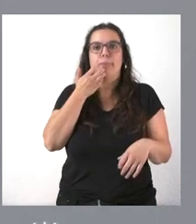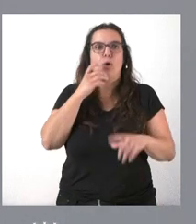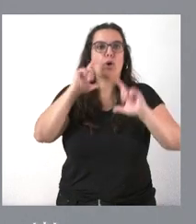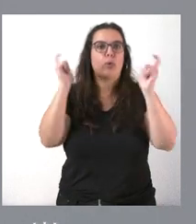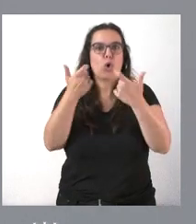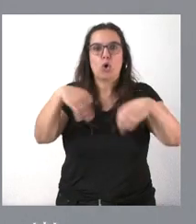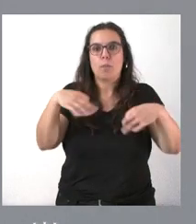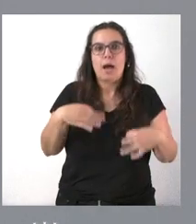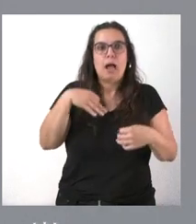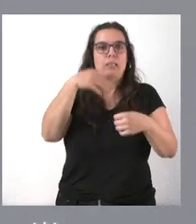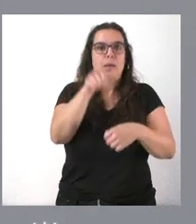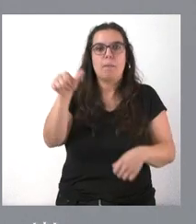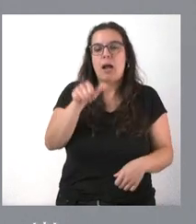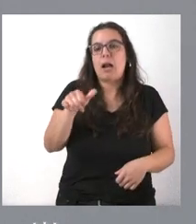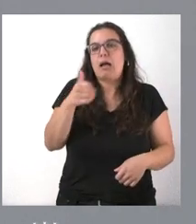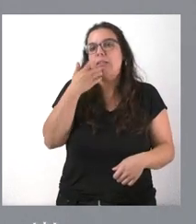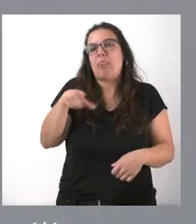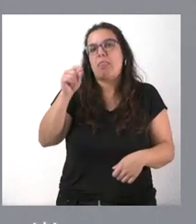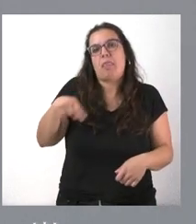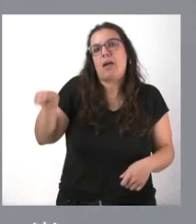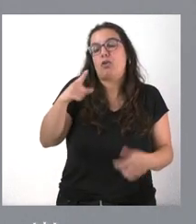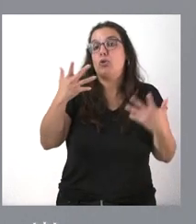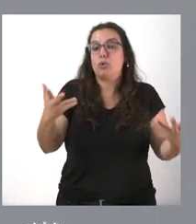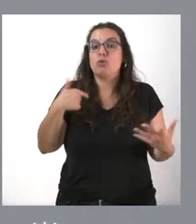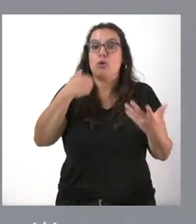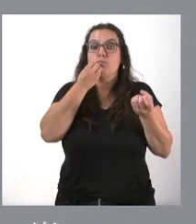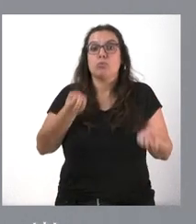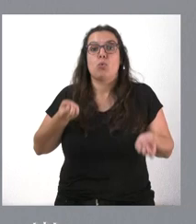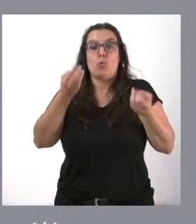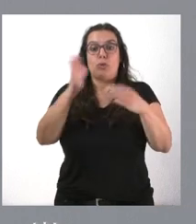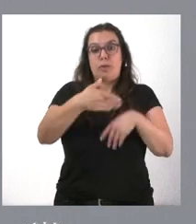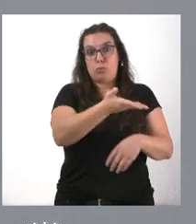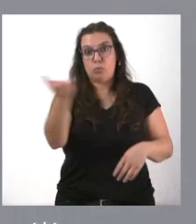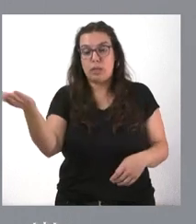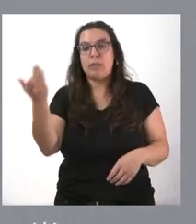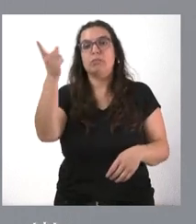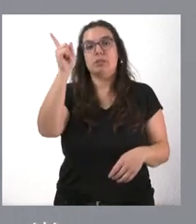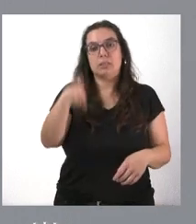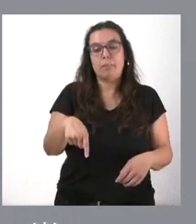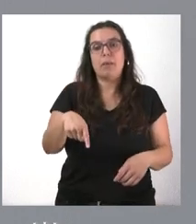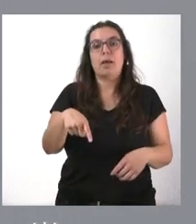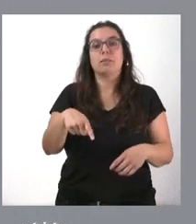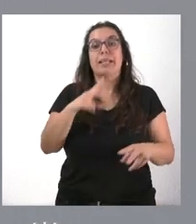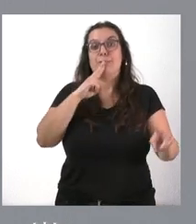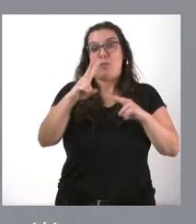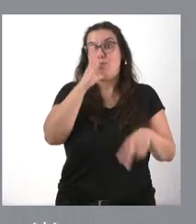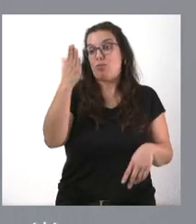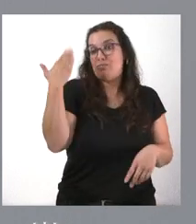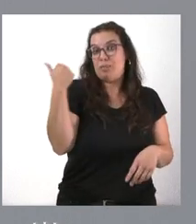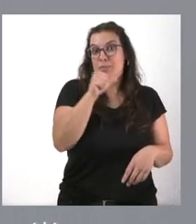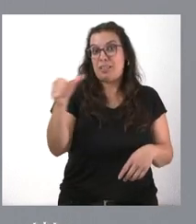de un pleno ordinario si así lo determinan y por tanto yo se lo comunico para que ustedes también tengan respuesta a aquella pregunta que